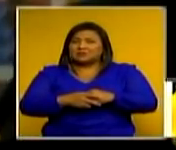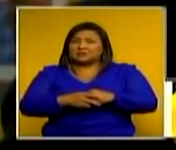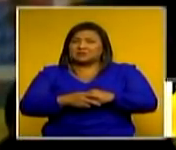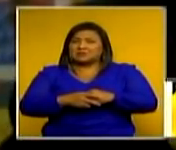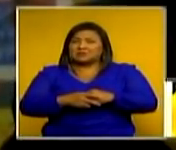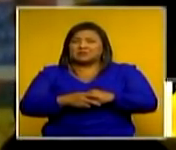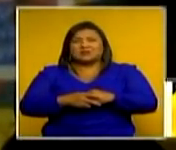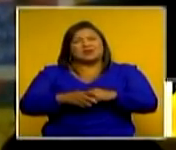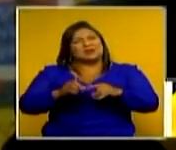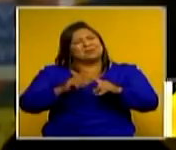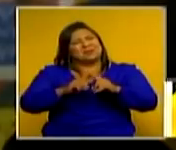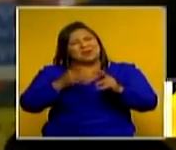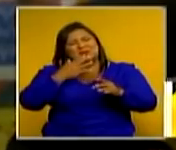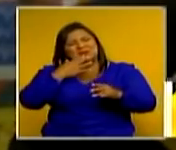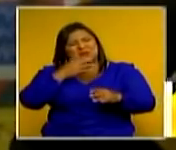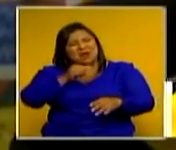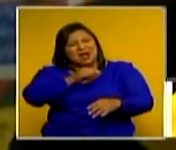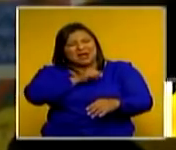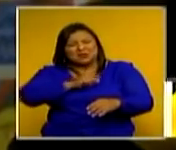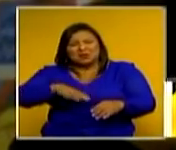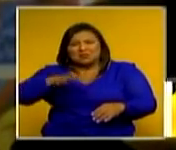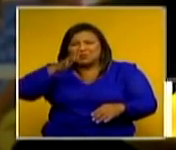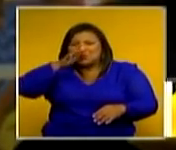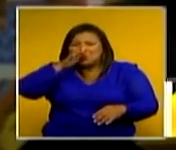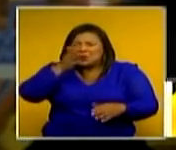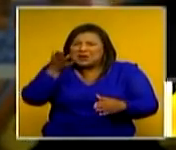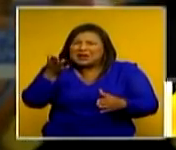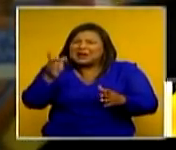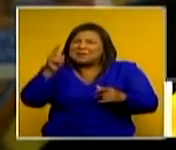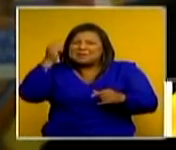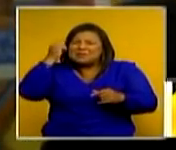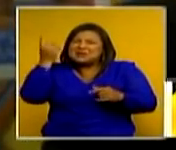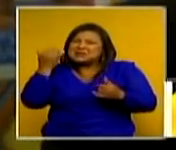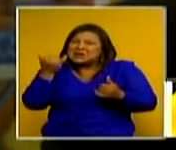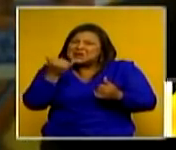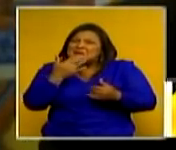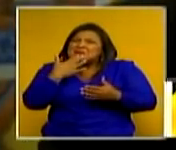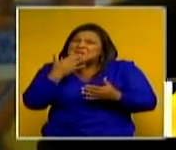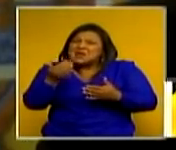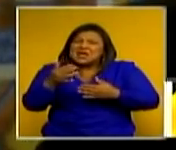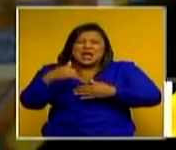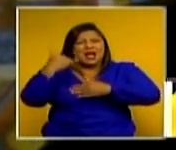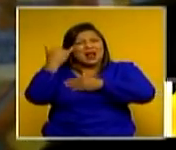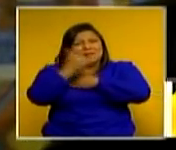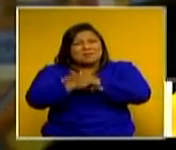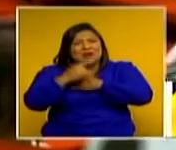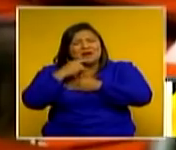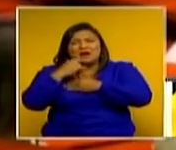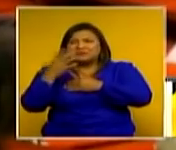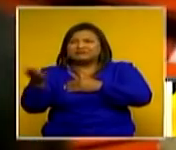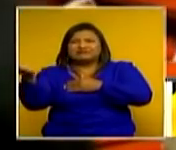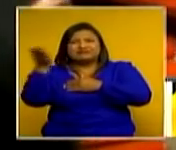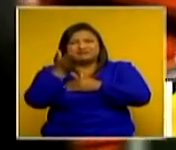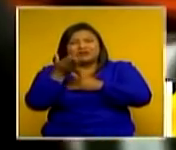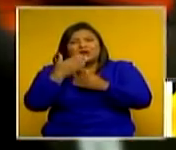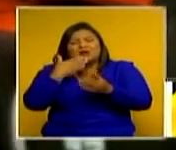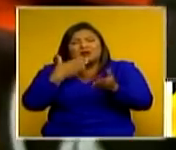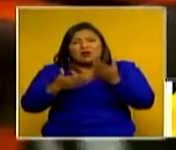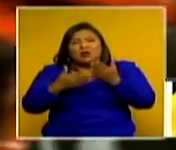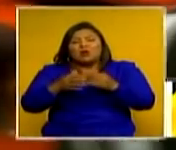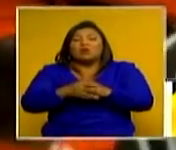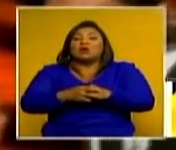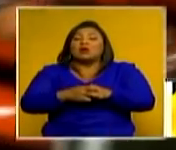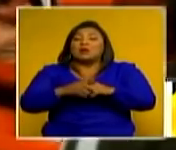pero son actitudes burlescas que no le hacen nada bien al país ante un nivel de seriedad como es una comparecencia mientras se generaban